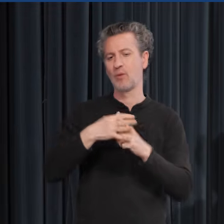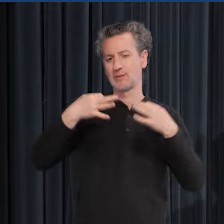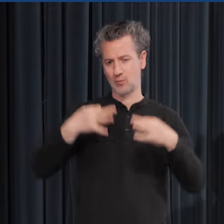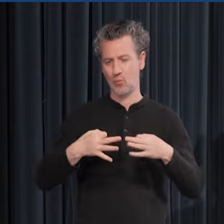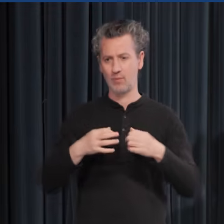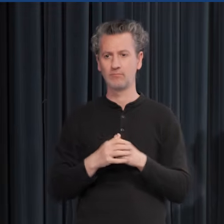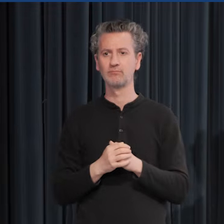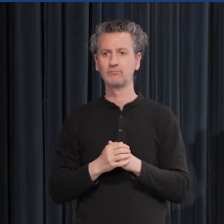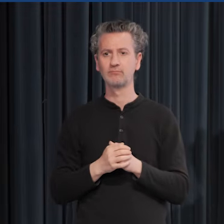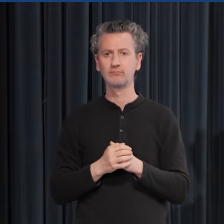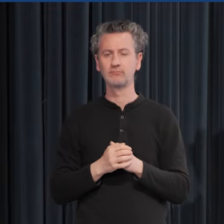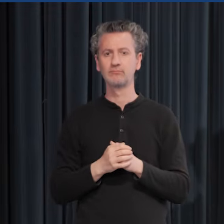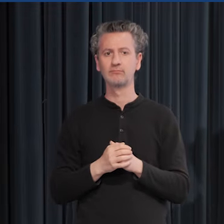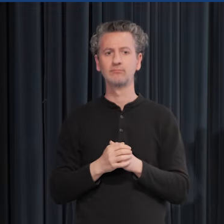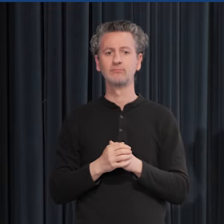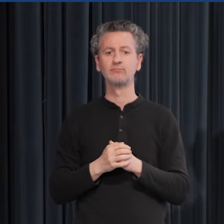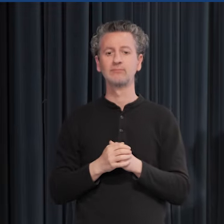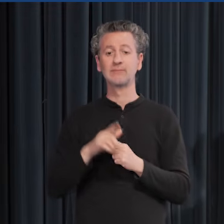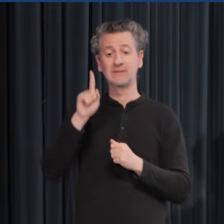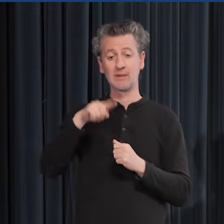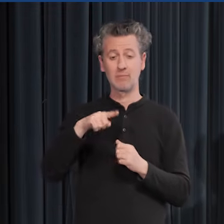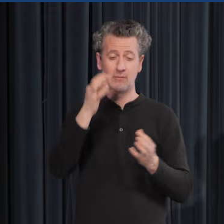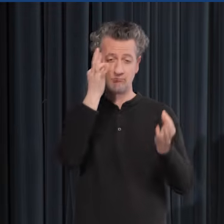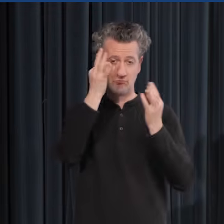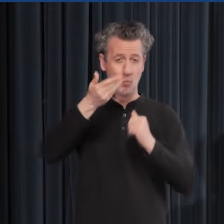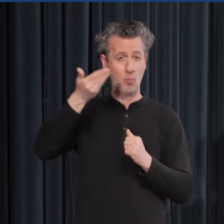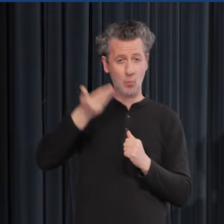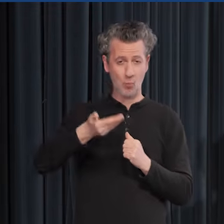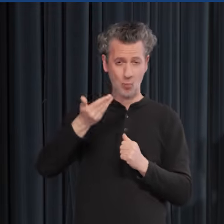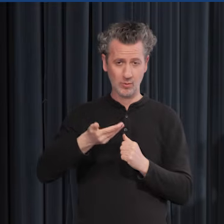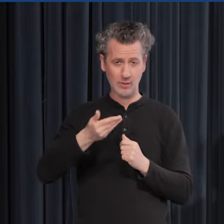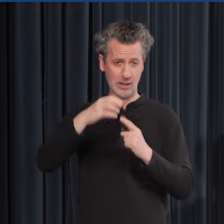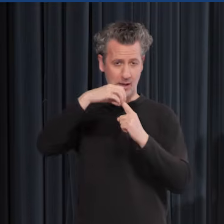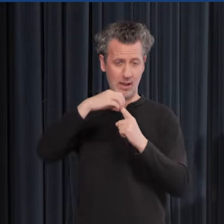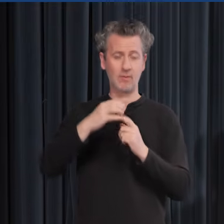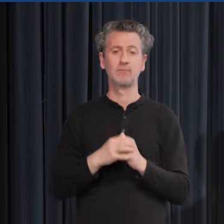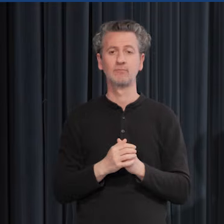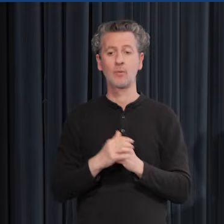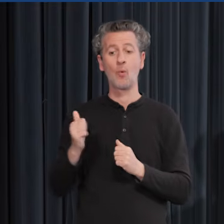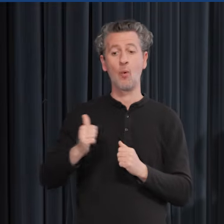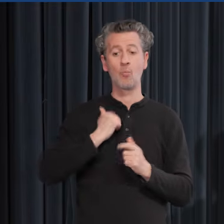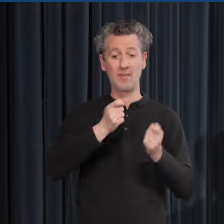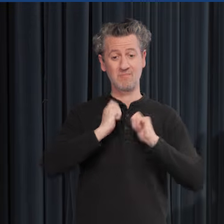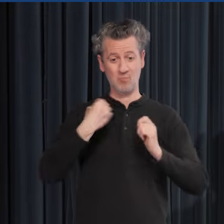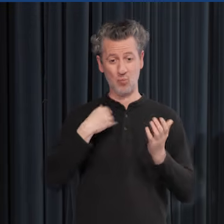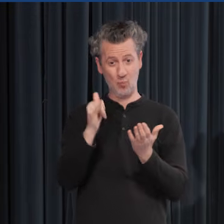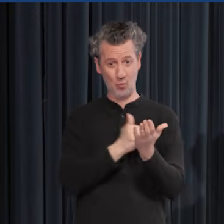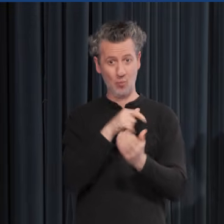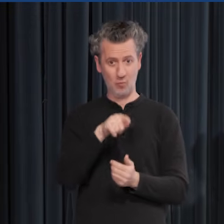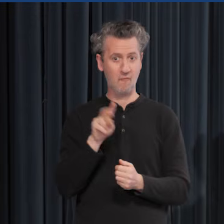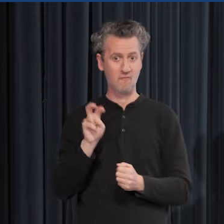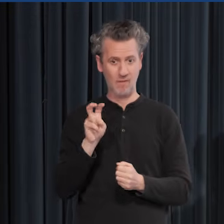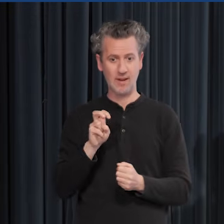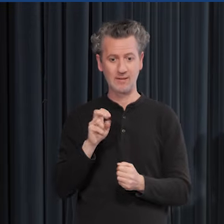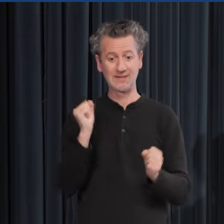seguras. Uno de los aspectos también que considero claves y que nos da la oportunidad además este nuevo módulo es